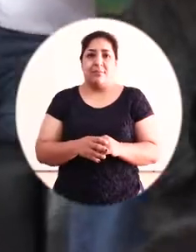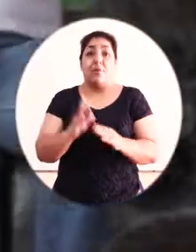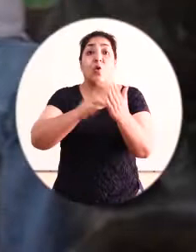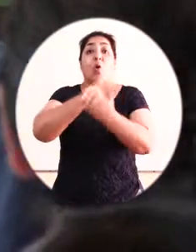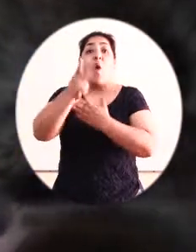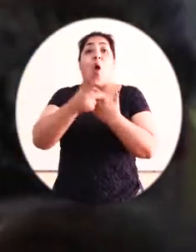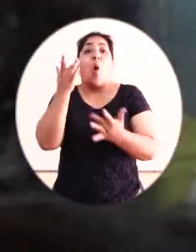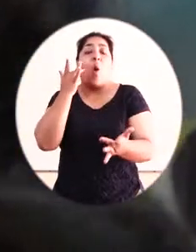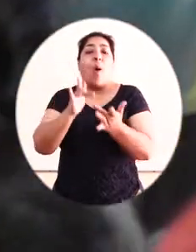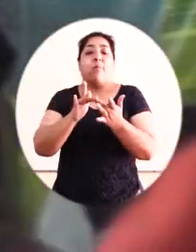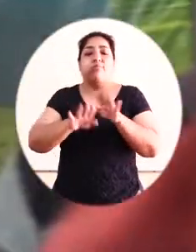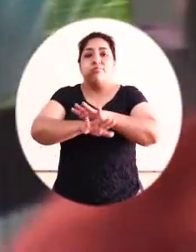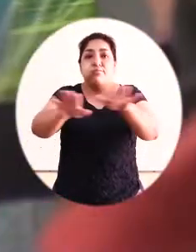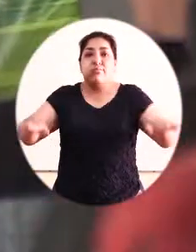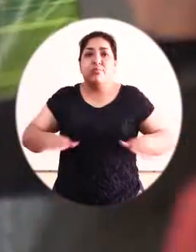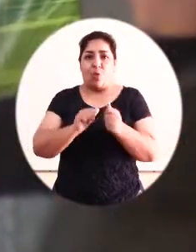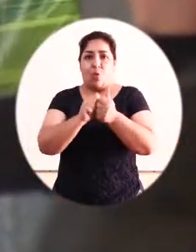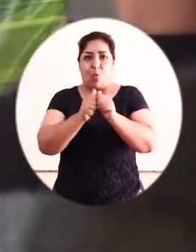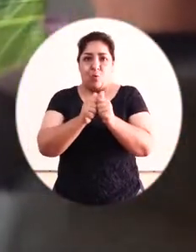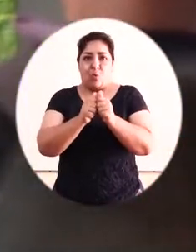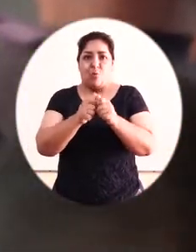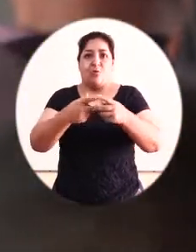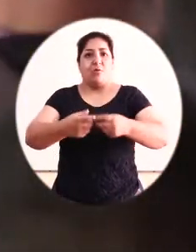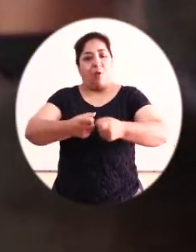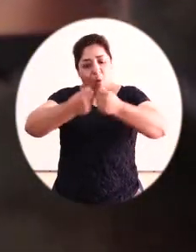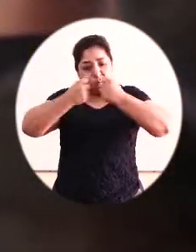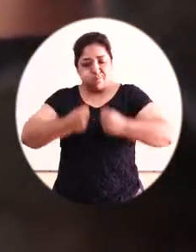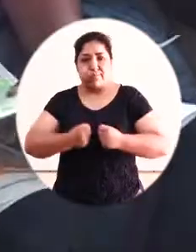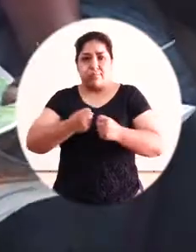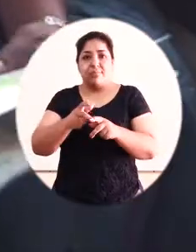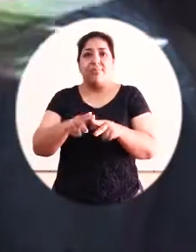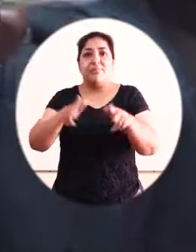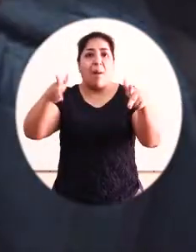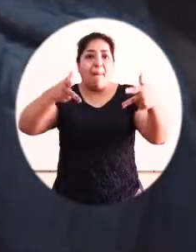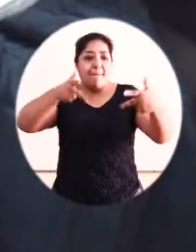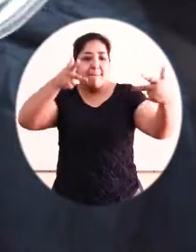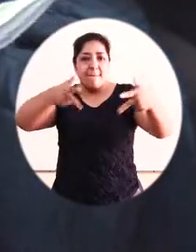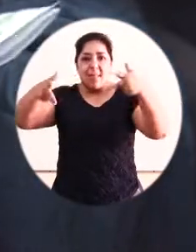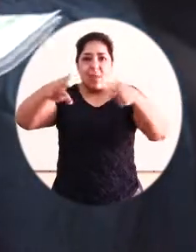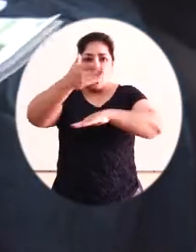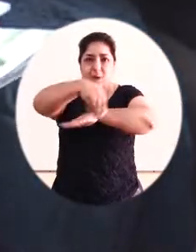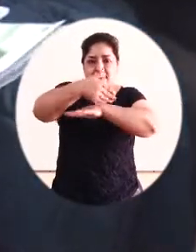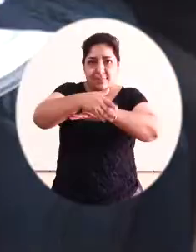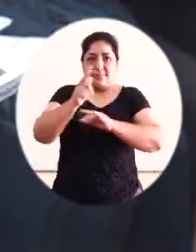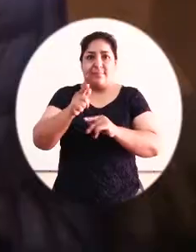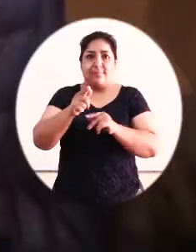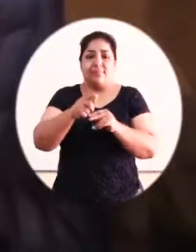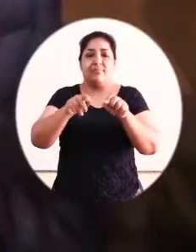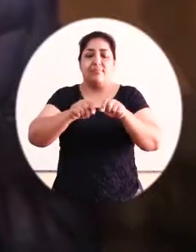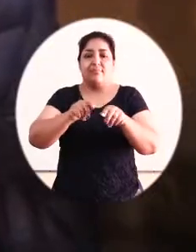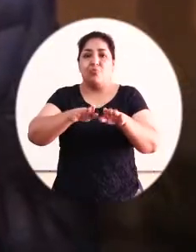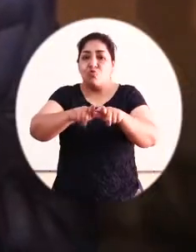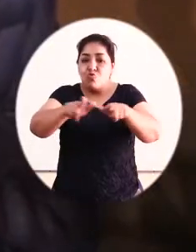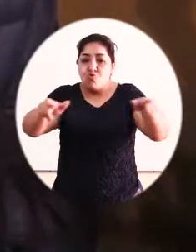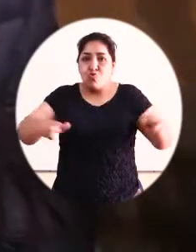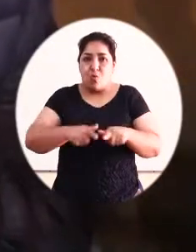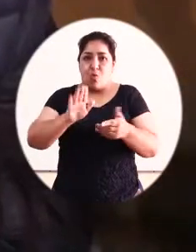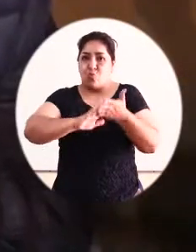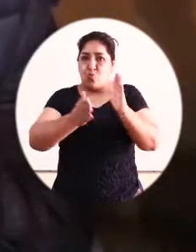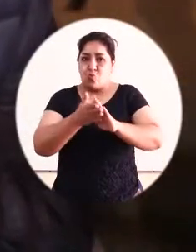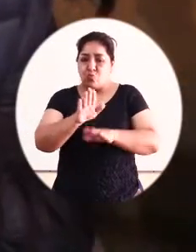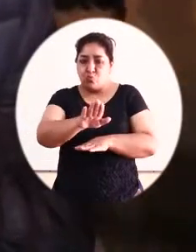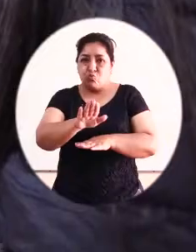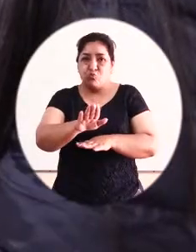proyectos para adecuar escenarios deportivos fortalecer la seguridad a través de cámaras de vídeo dotación para salones comunales